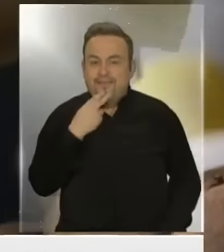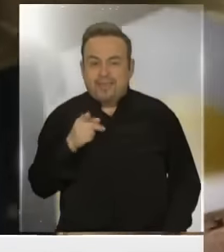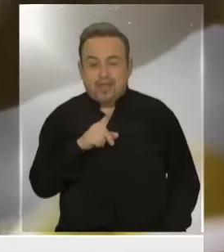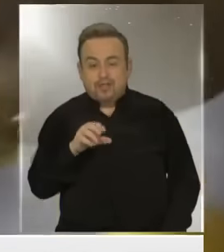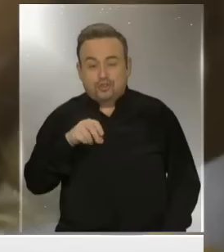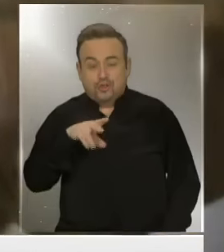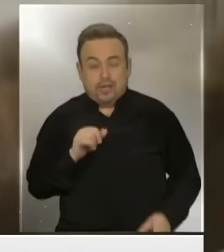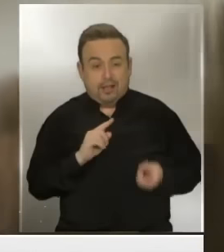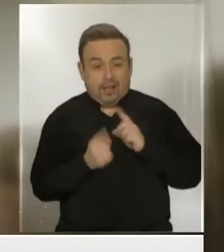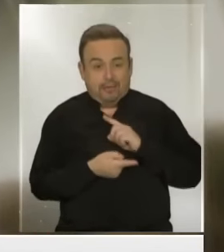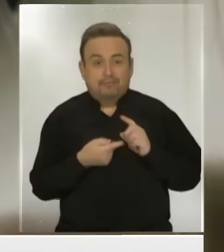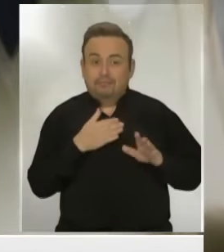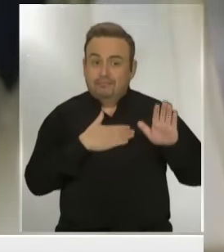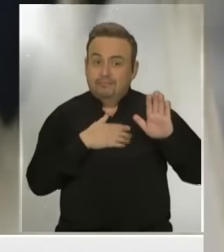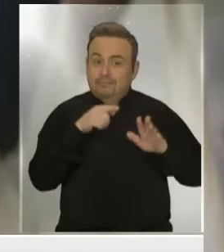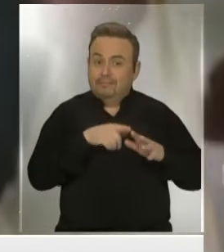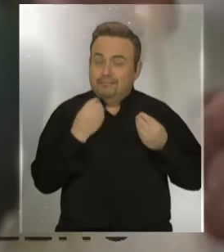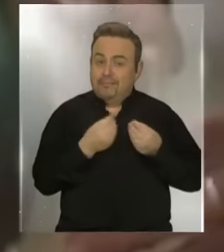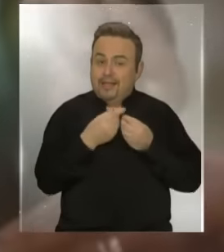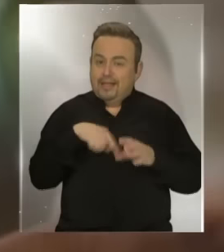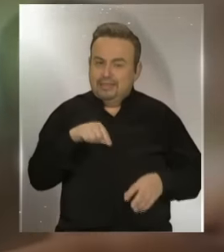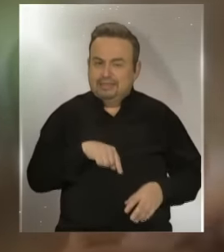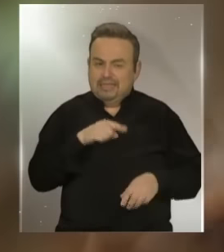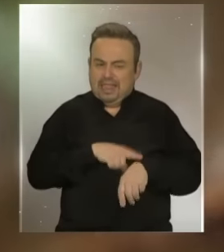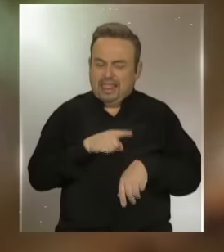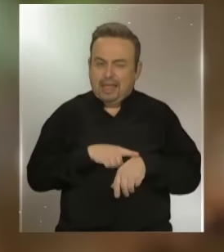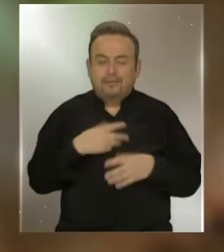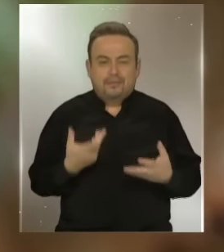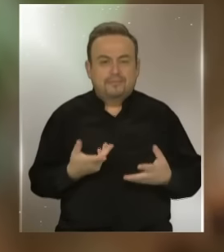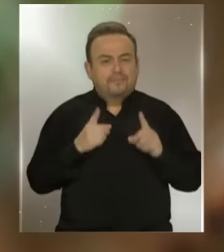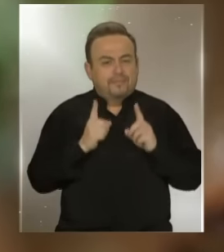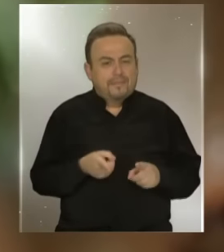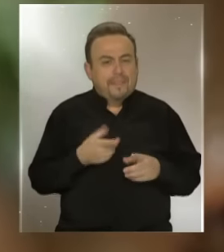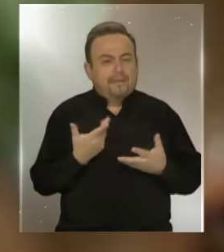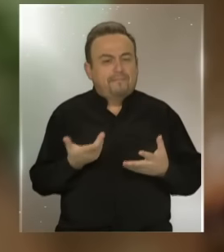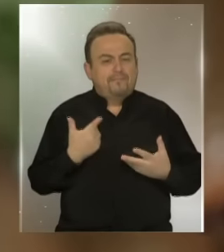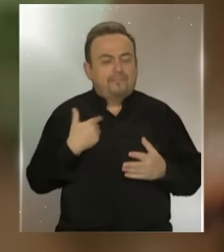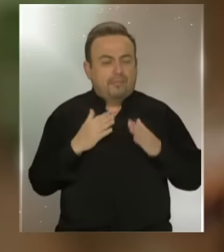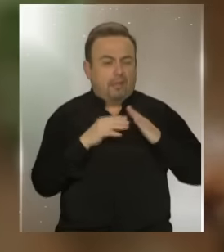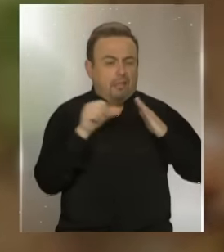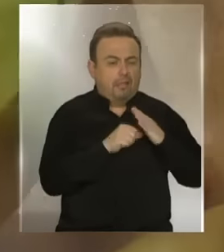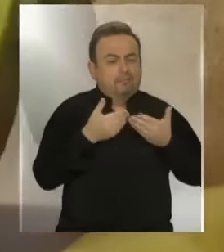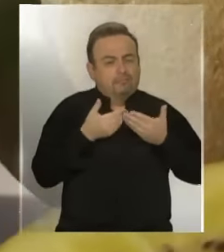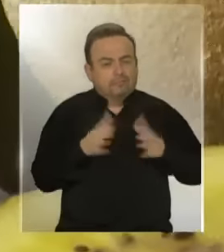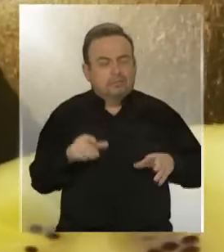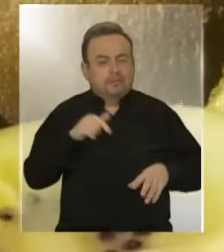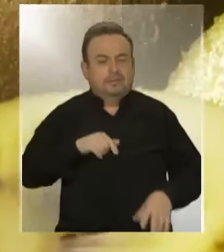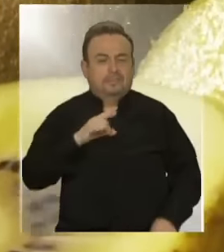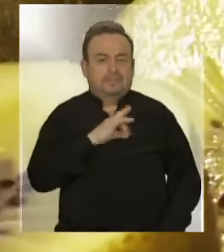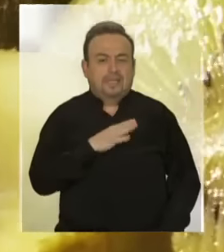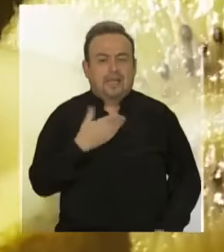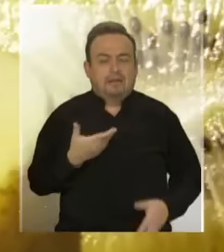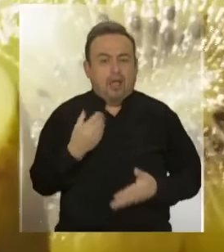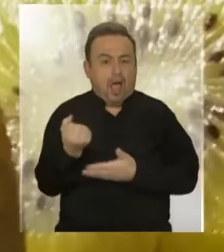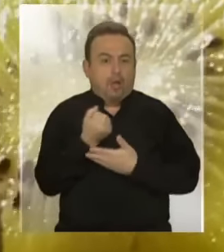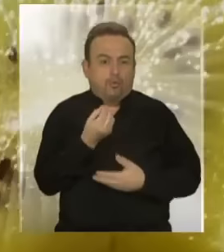Sonia y que promete ser un gran aliado en estos tiempos de desconfinamiento en el país.